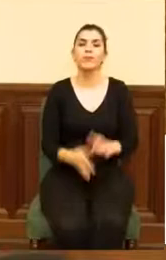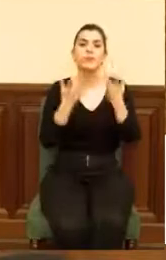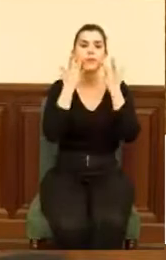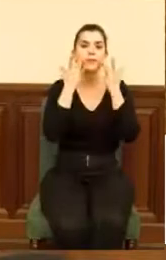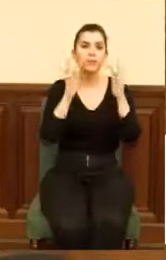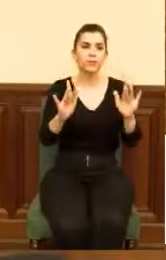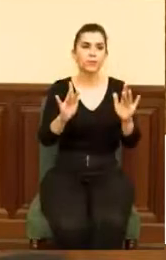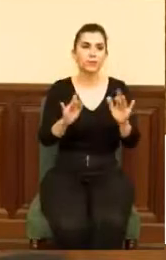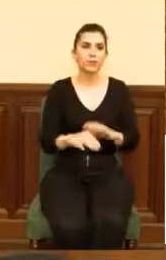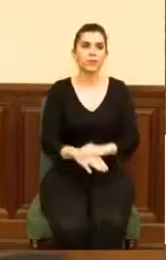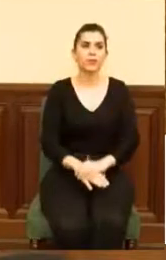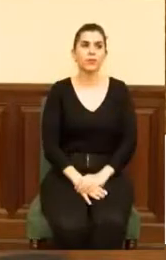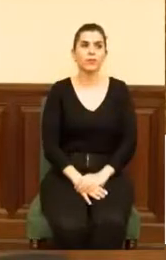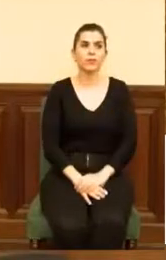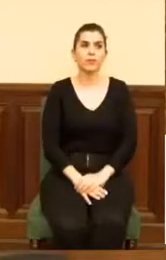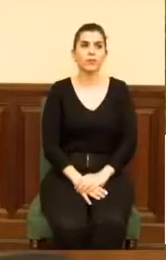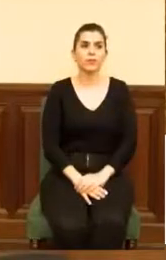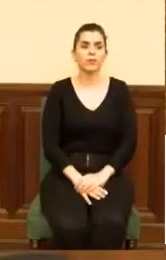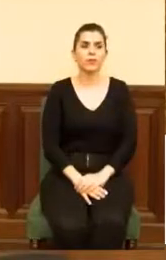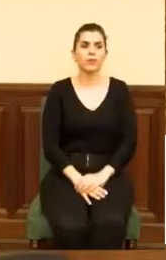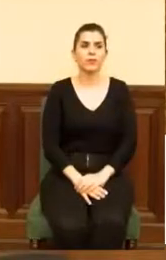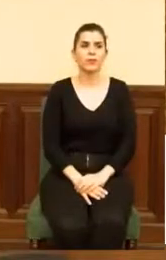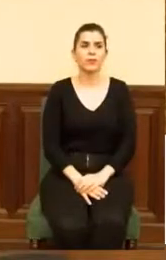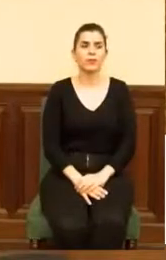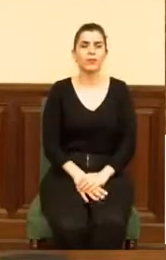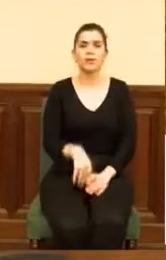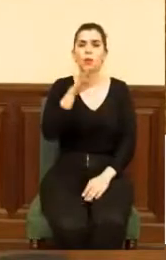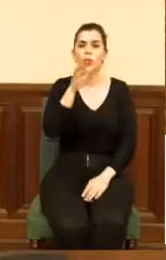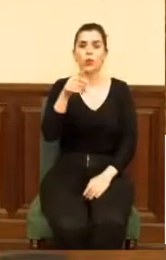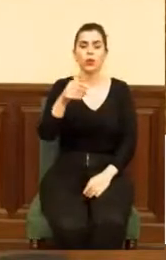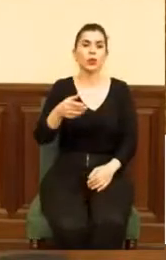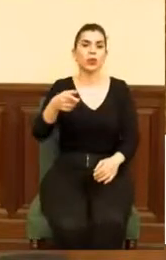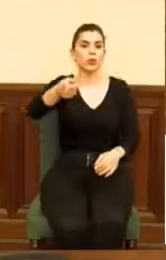como argumentan en la moción.